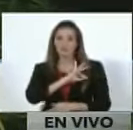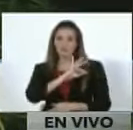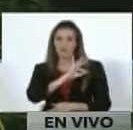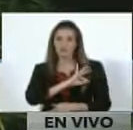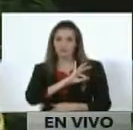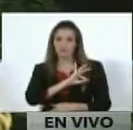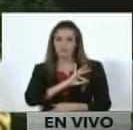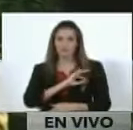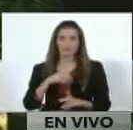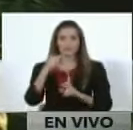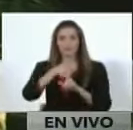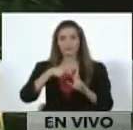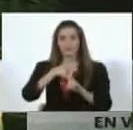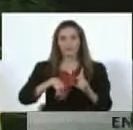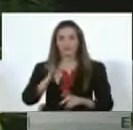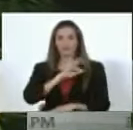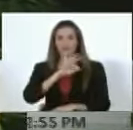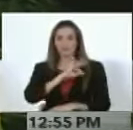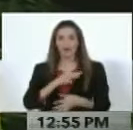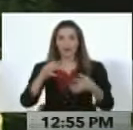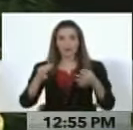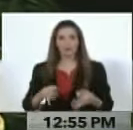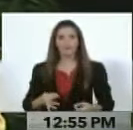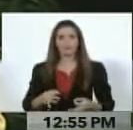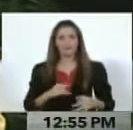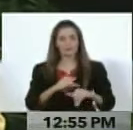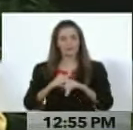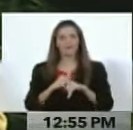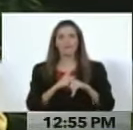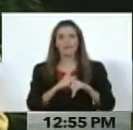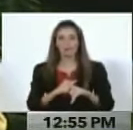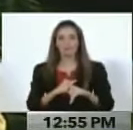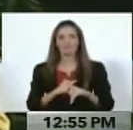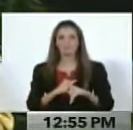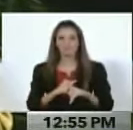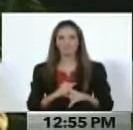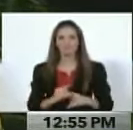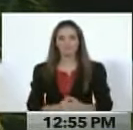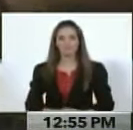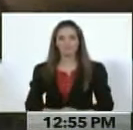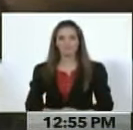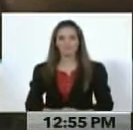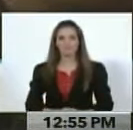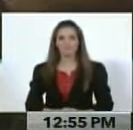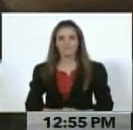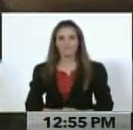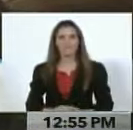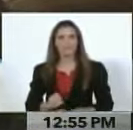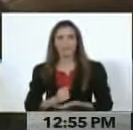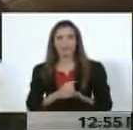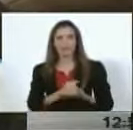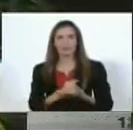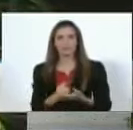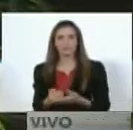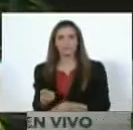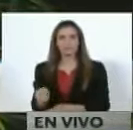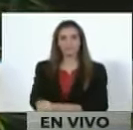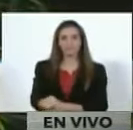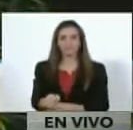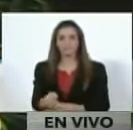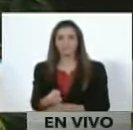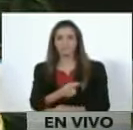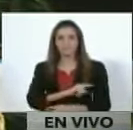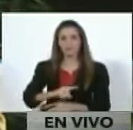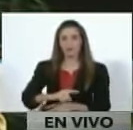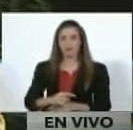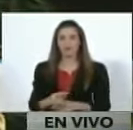en la lucha de una sociedad más justa e igualitaria, para contribuir en el derrocamiento de la